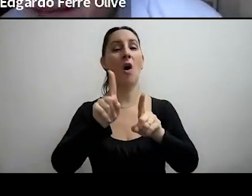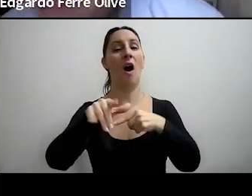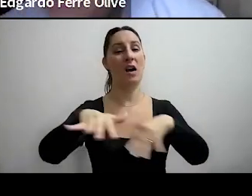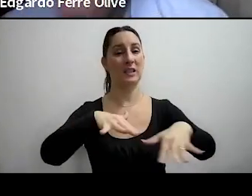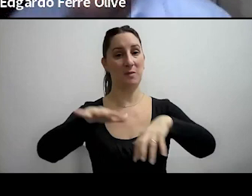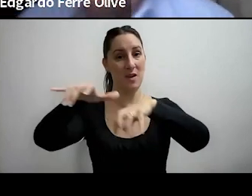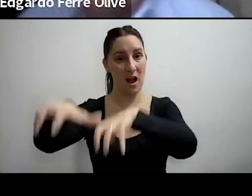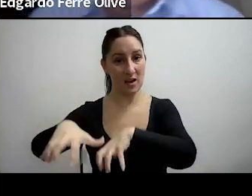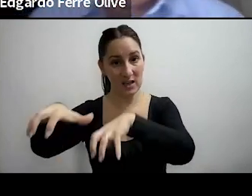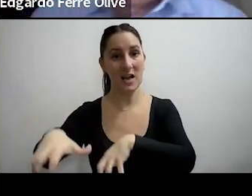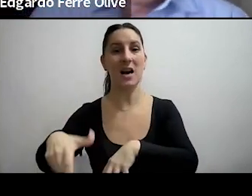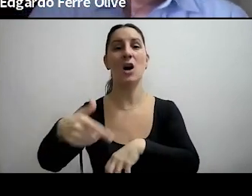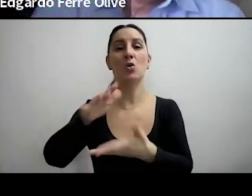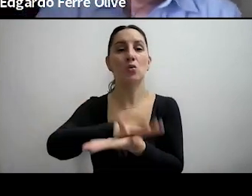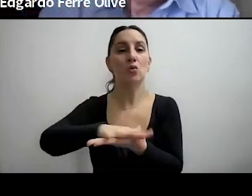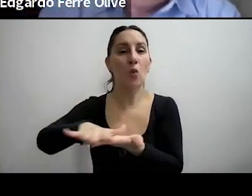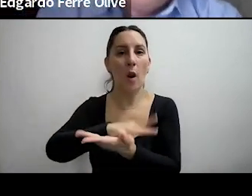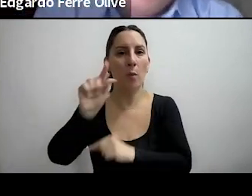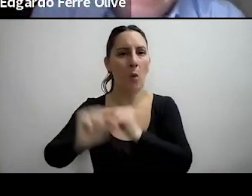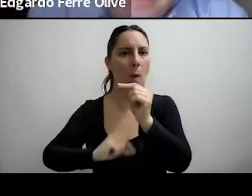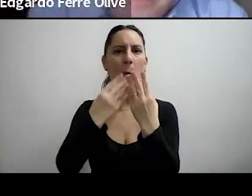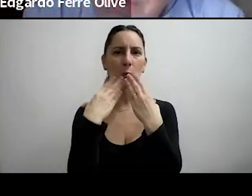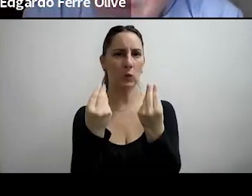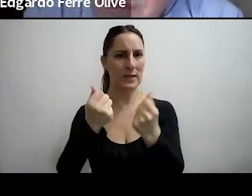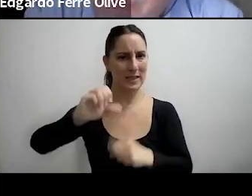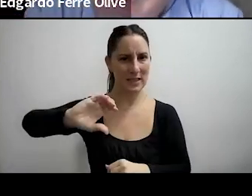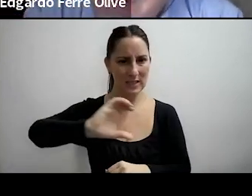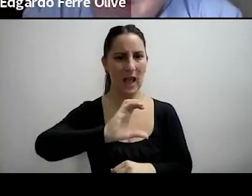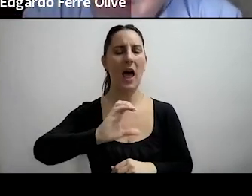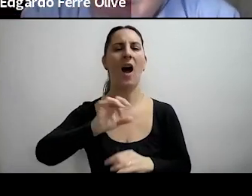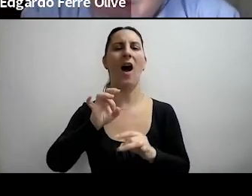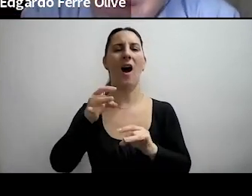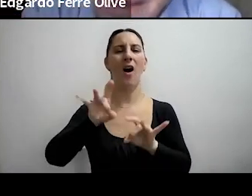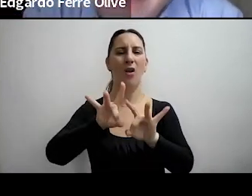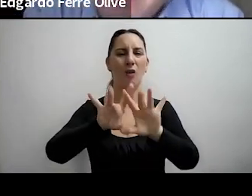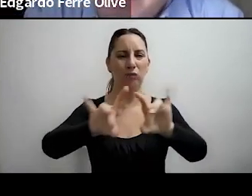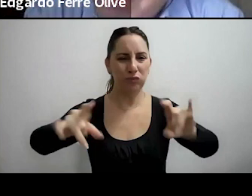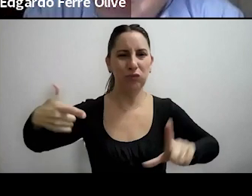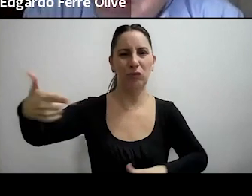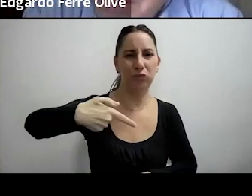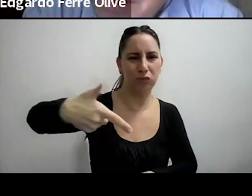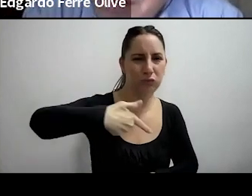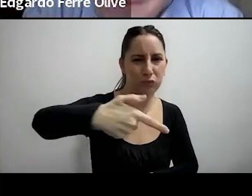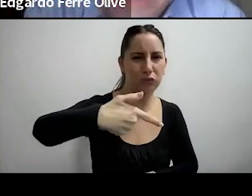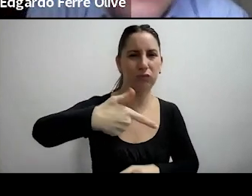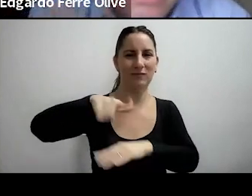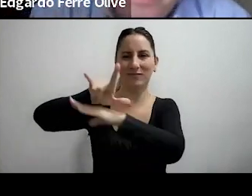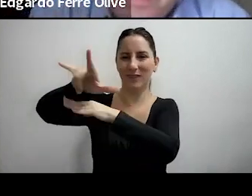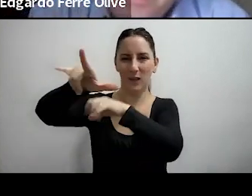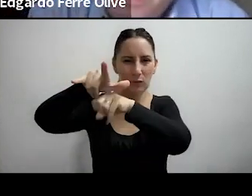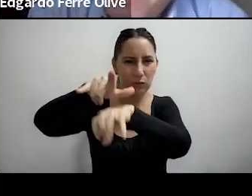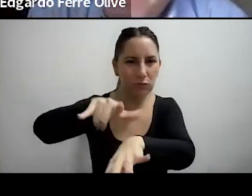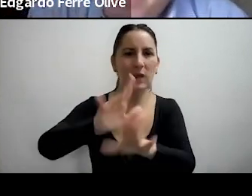la salinización del suelo, la utilización de los pesticidas, los fertilizantes, qué tratamiento tienen. ¿Qué hago yo